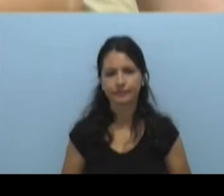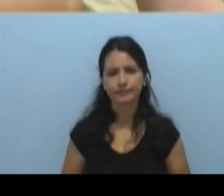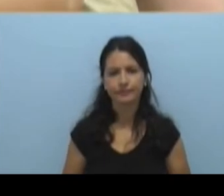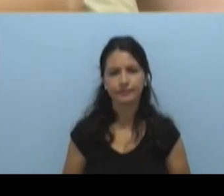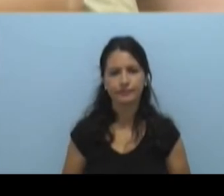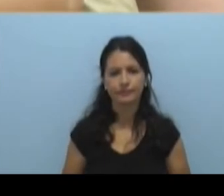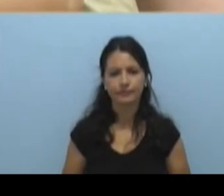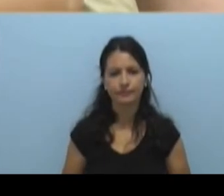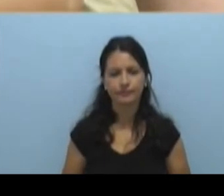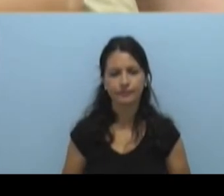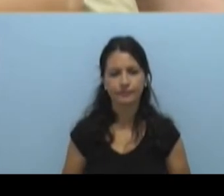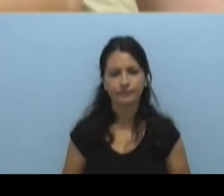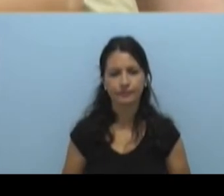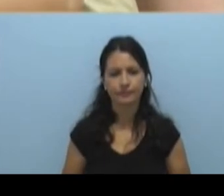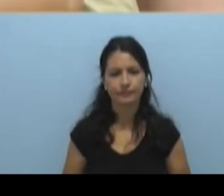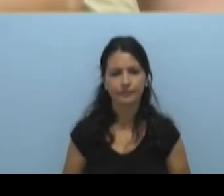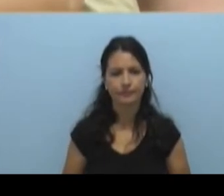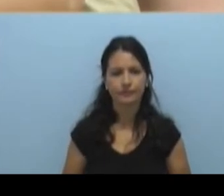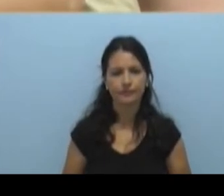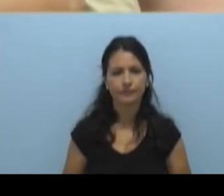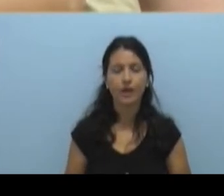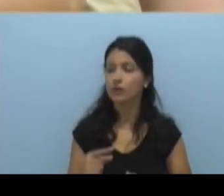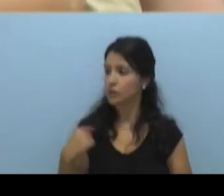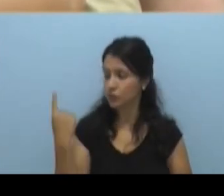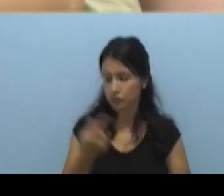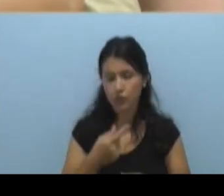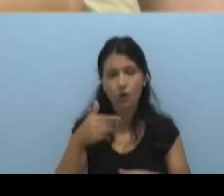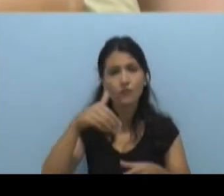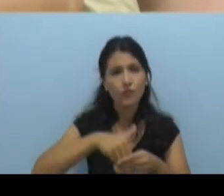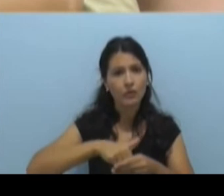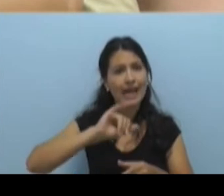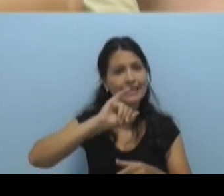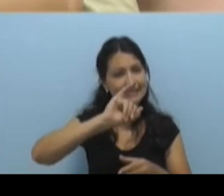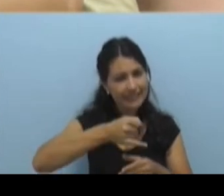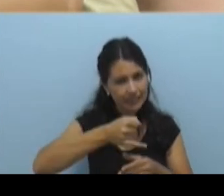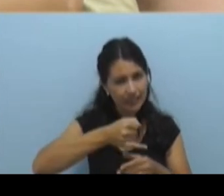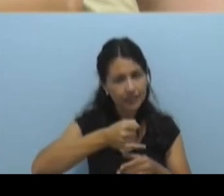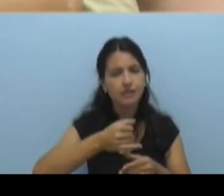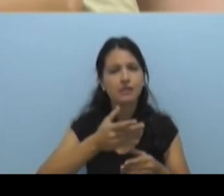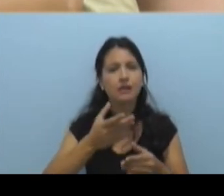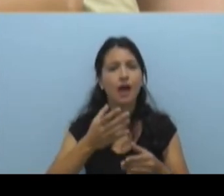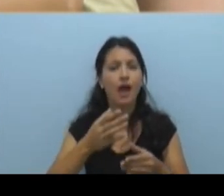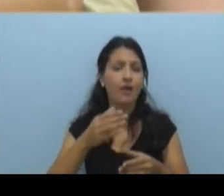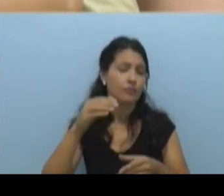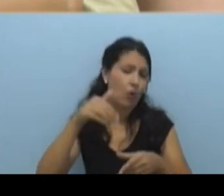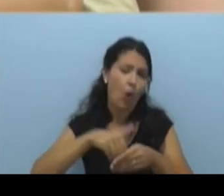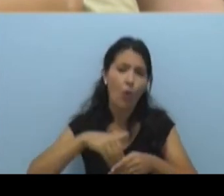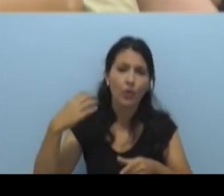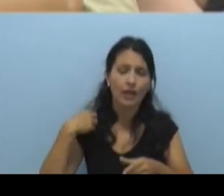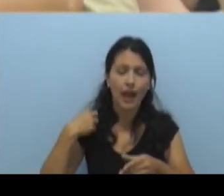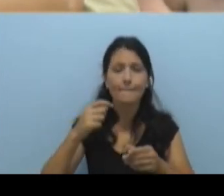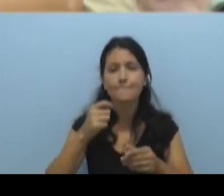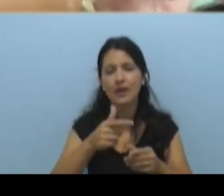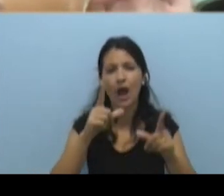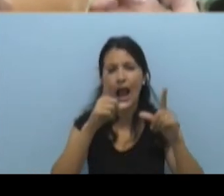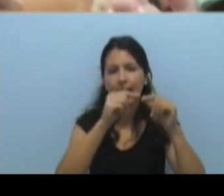Nuestro bloque va a votar en general afirmativamente el proyecto, pero en particular vamos a votar en forma negativa los artículos